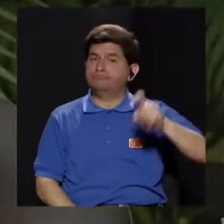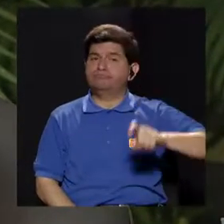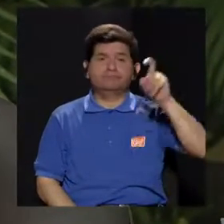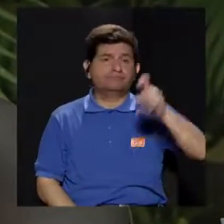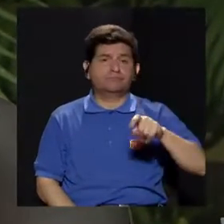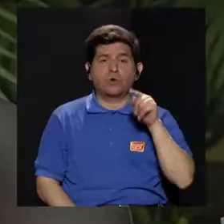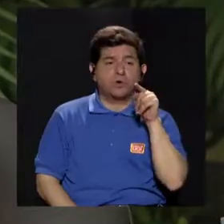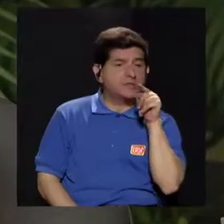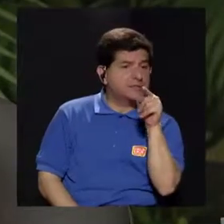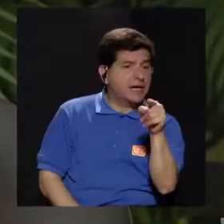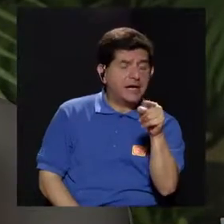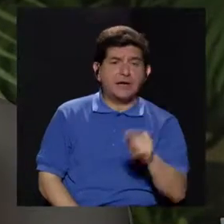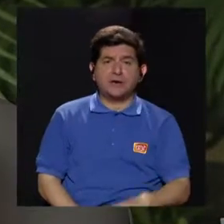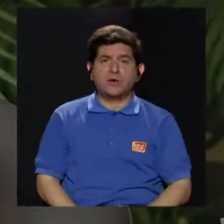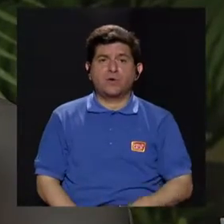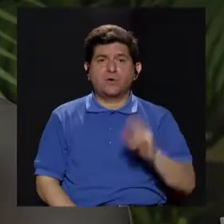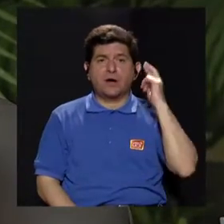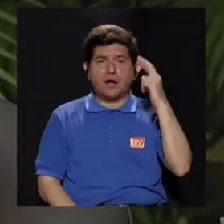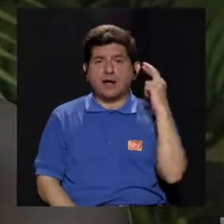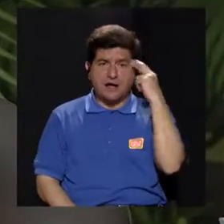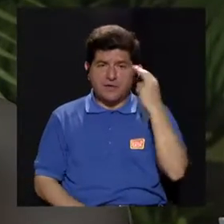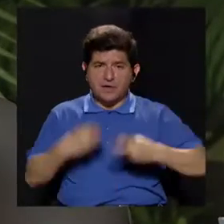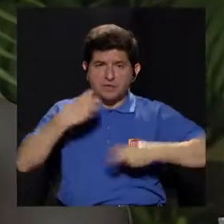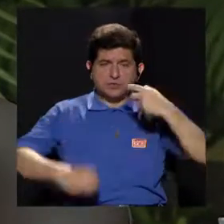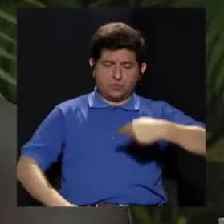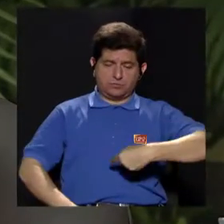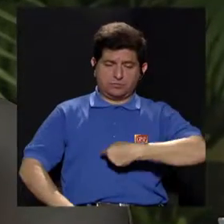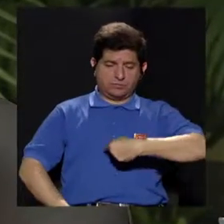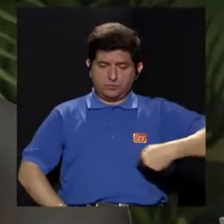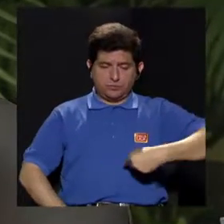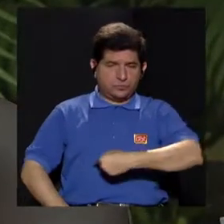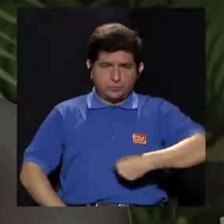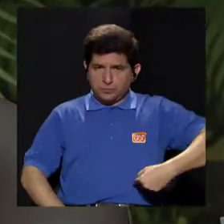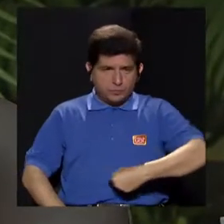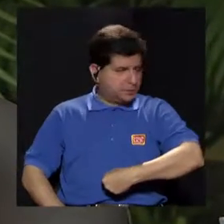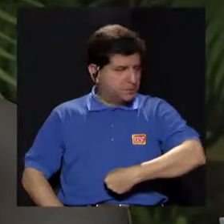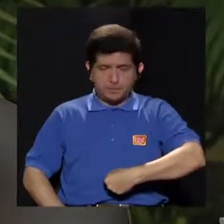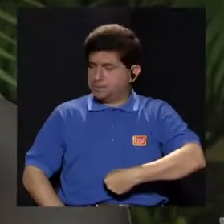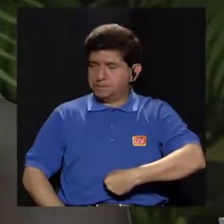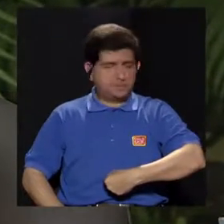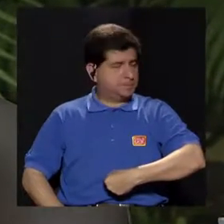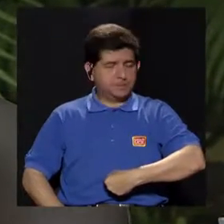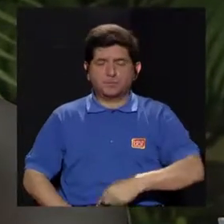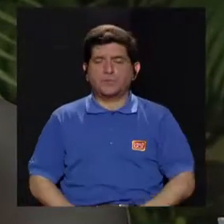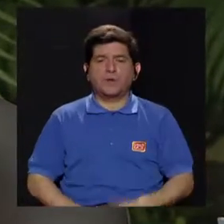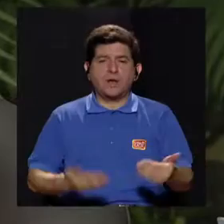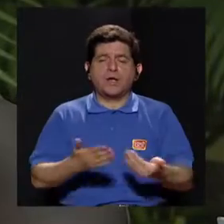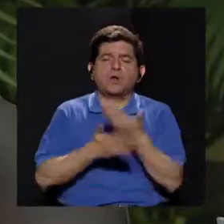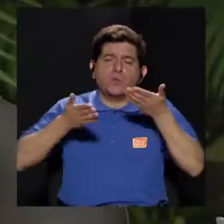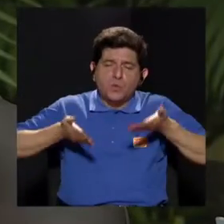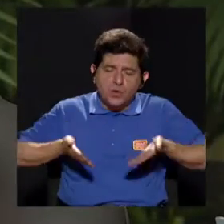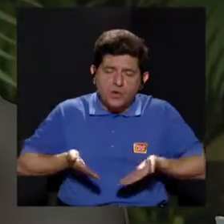necesariamente ser atribuible a un problema digestivo, ¿verdad? O sea,